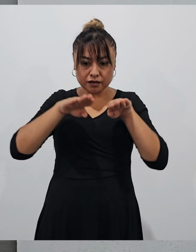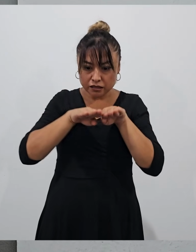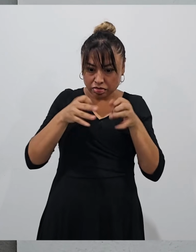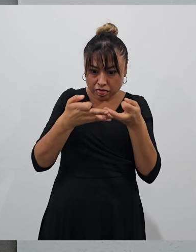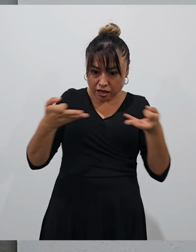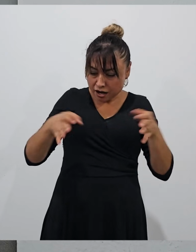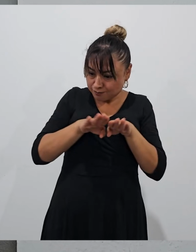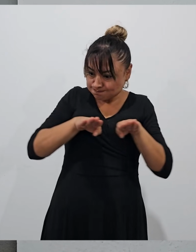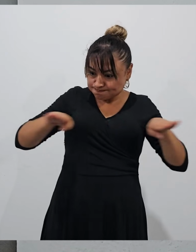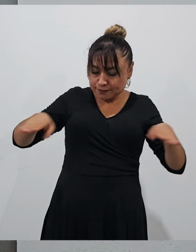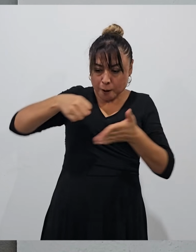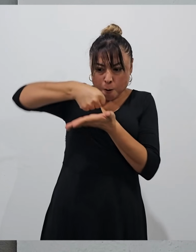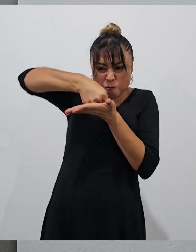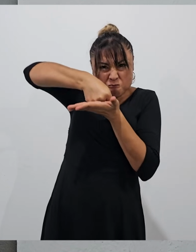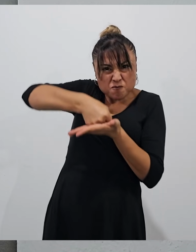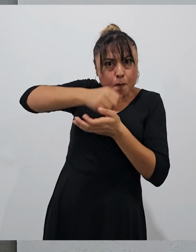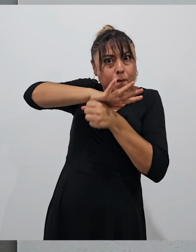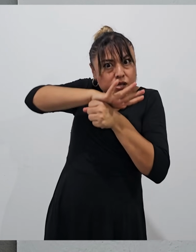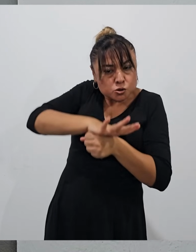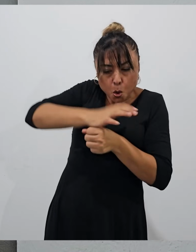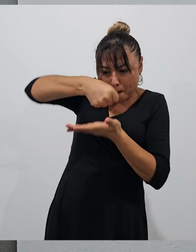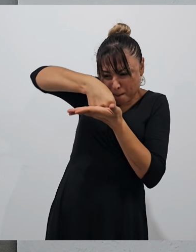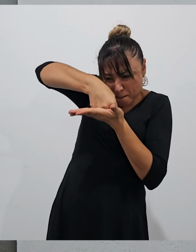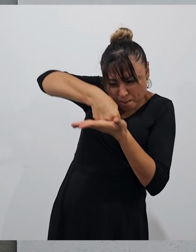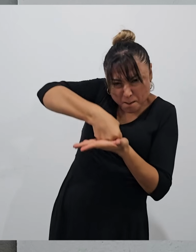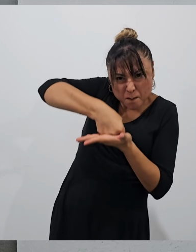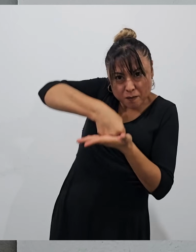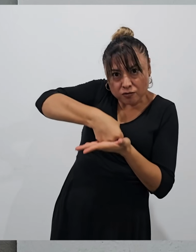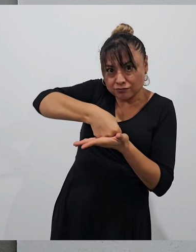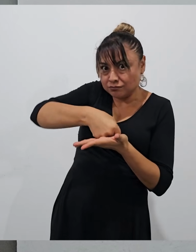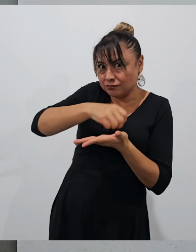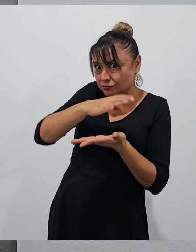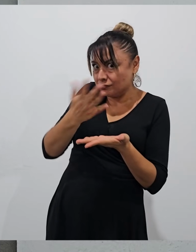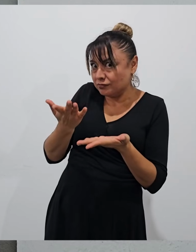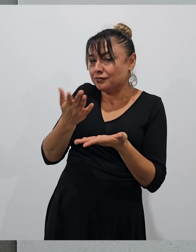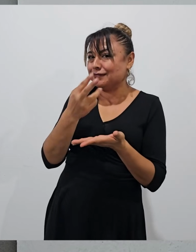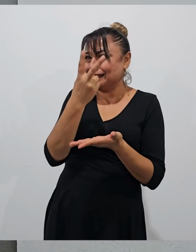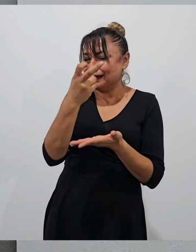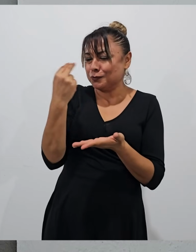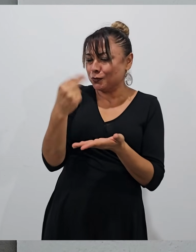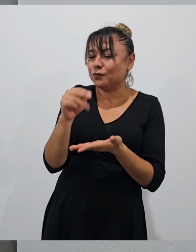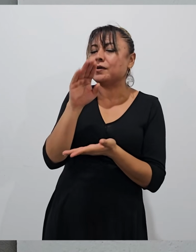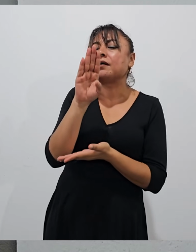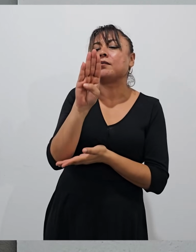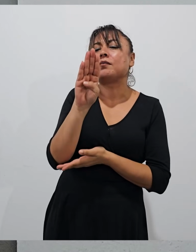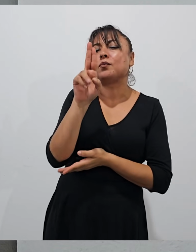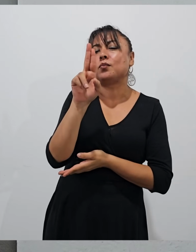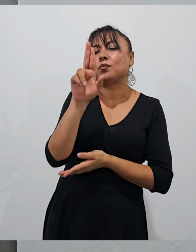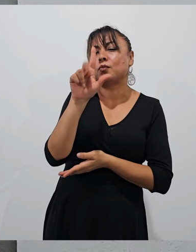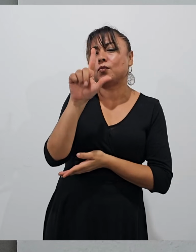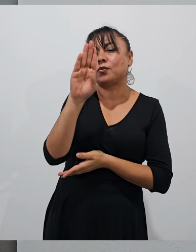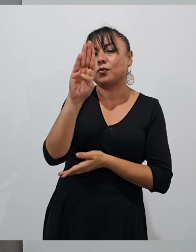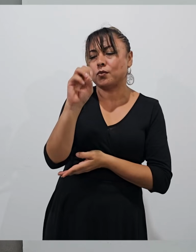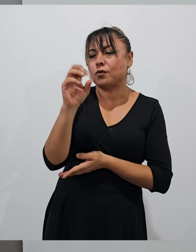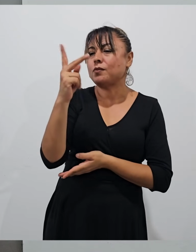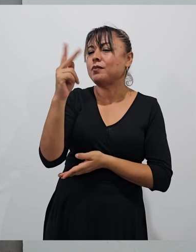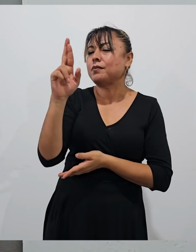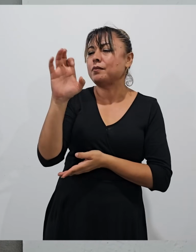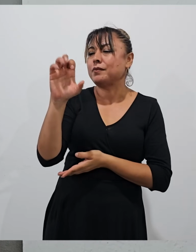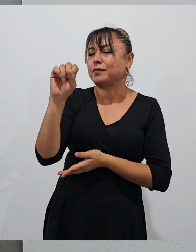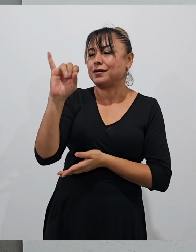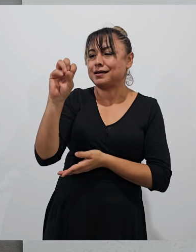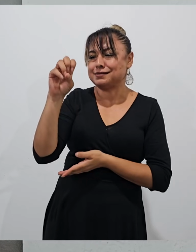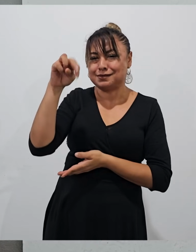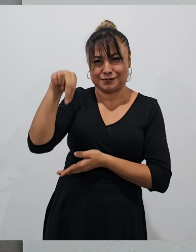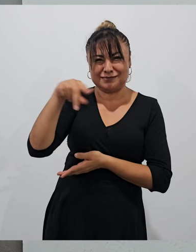término más adecuado y más técnico para explicar esto, y se llama bulbo de presión. Pero por ahora basta con que te quedes con lo que te dije al principio. Por ejemplo,